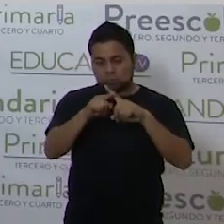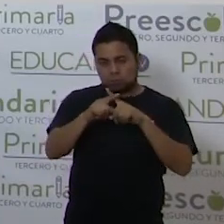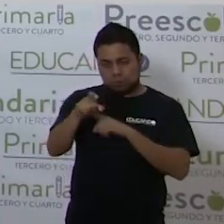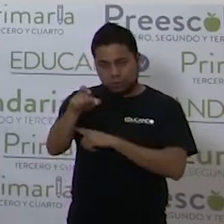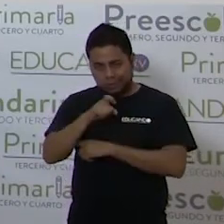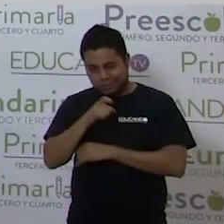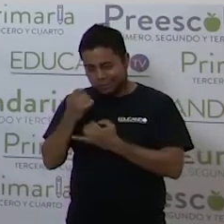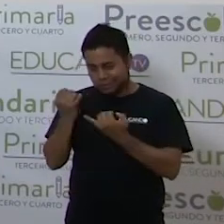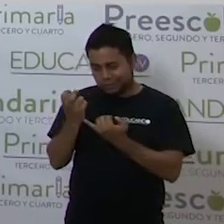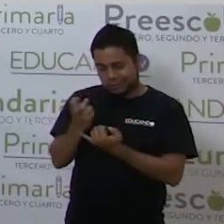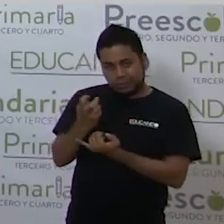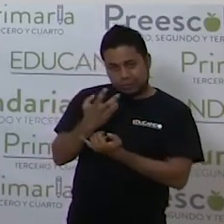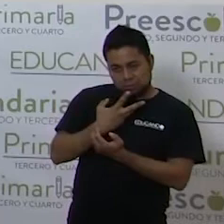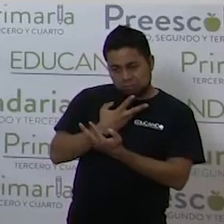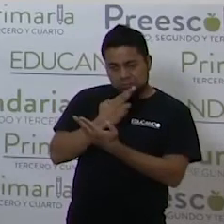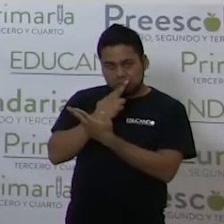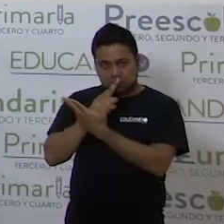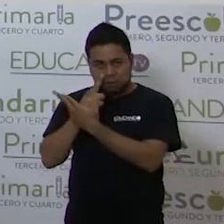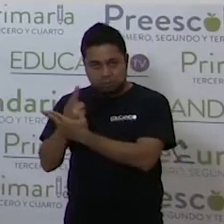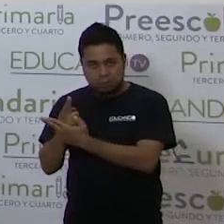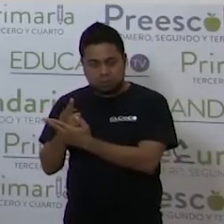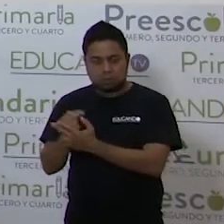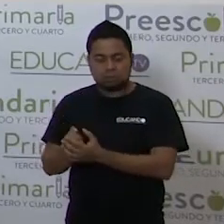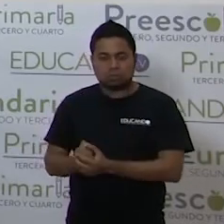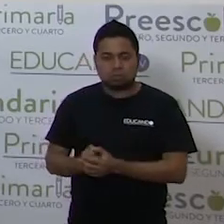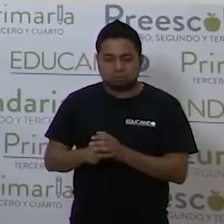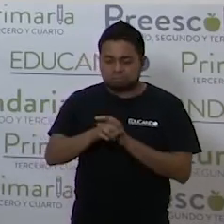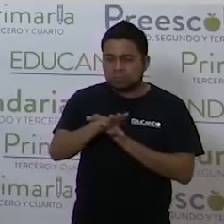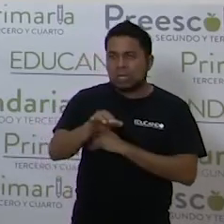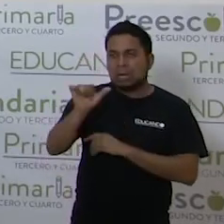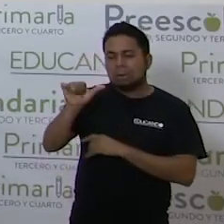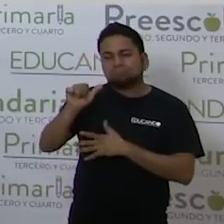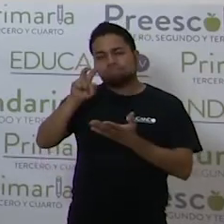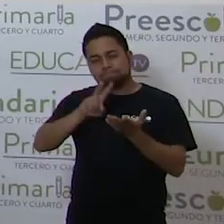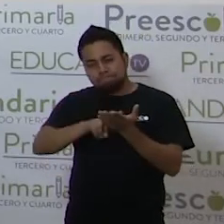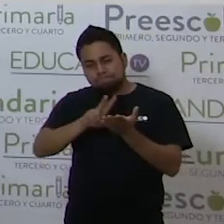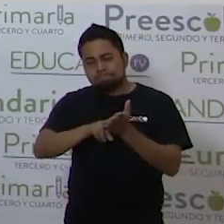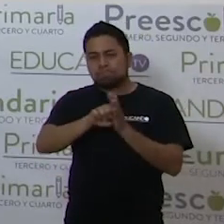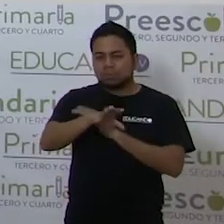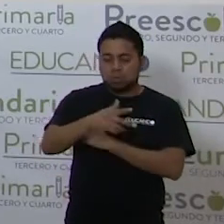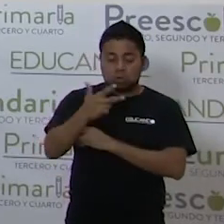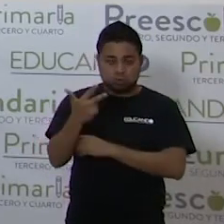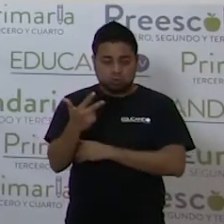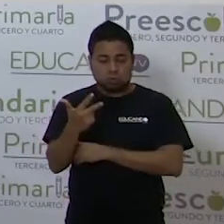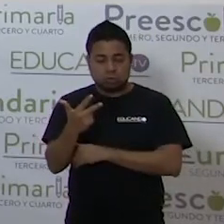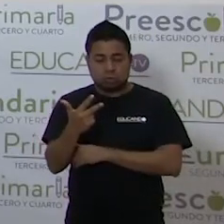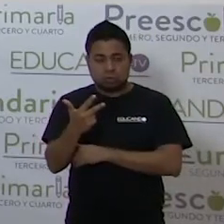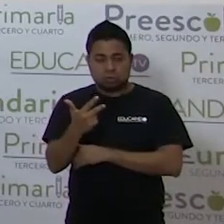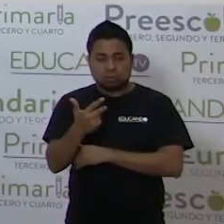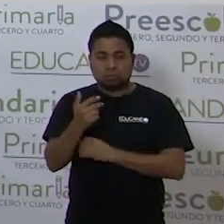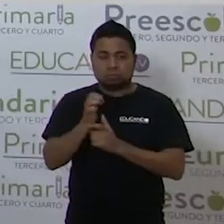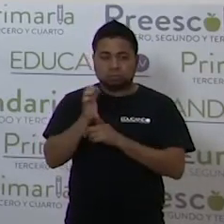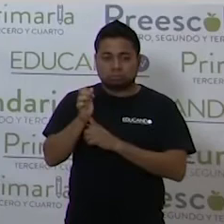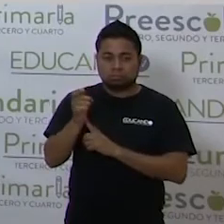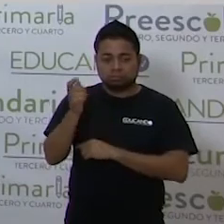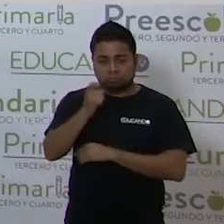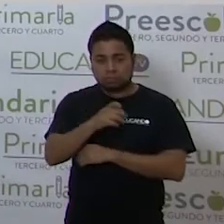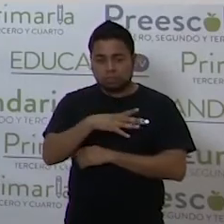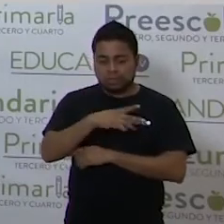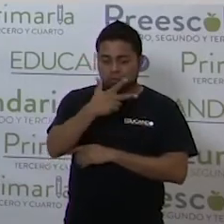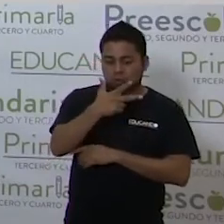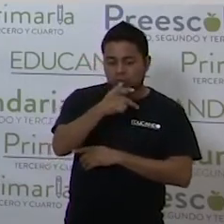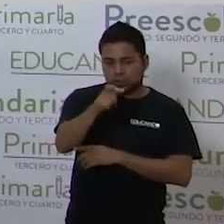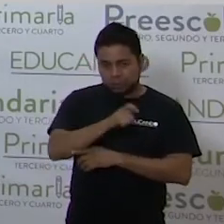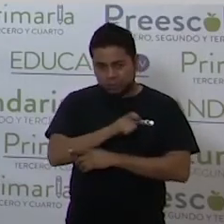entonces tenemos si ya vale por ejemplo 8 entonces significa que tenemos 8